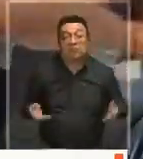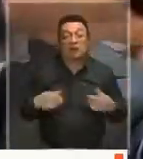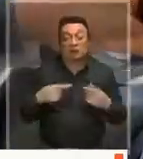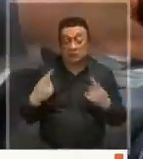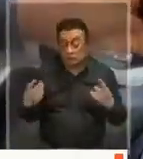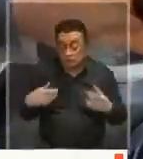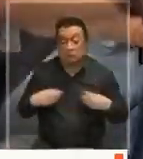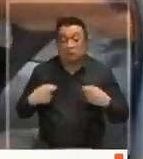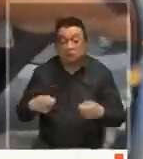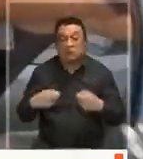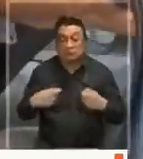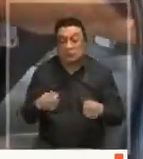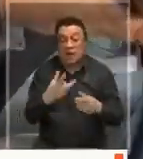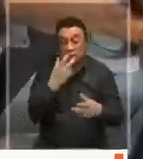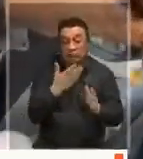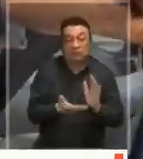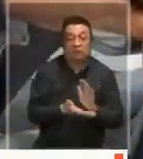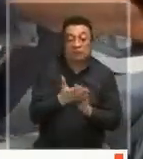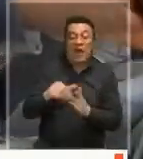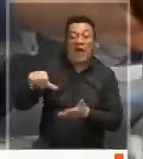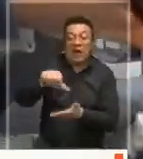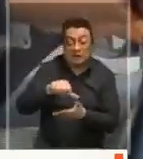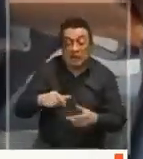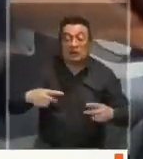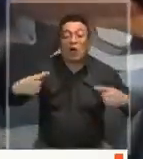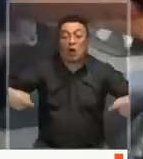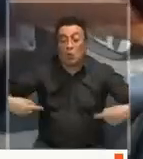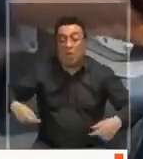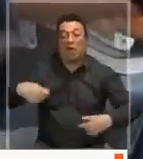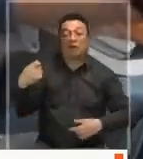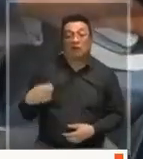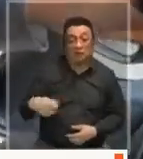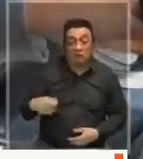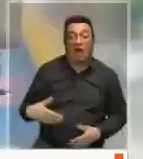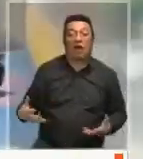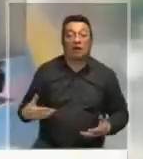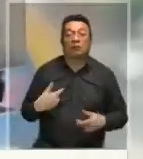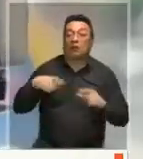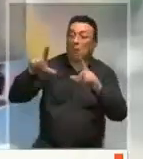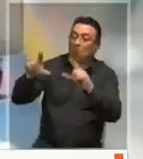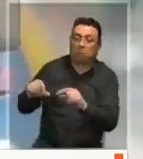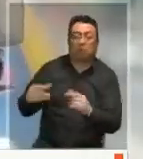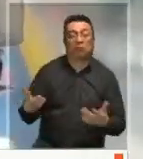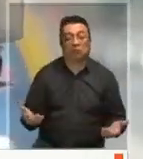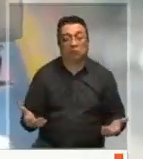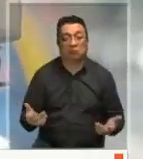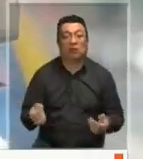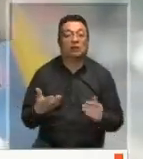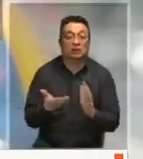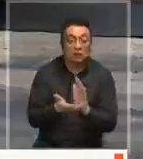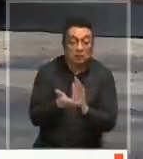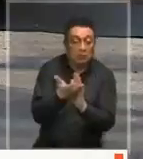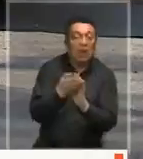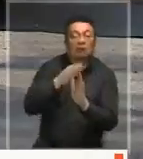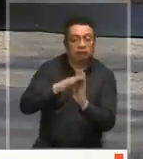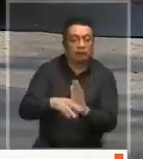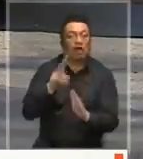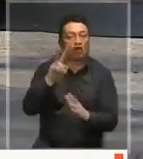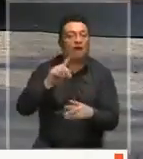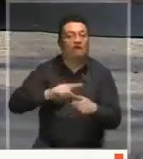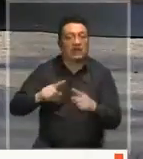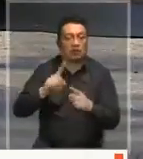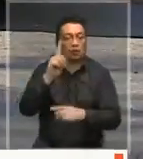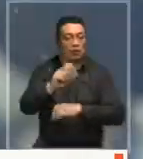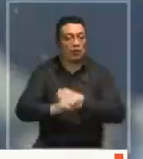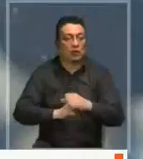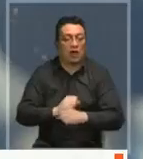conlleva al alza los combustibles, los aceites, neumáticos, y nos bajan la tarifa. Reajuste de tarifas que se hace dos veces al año y que